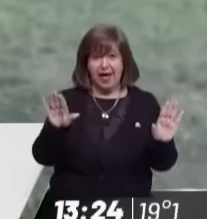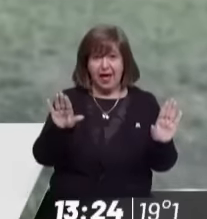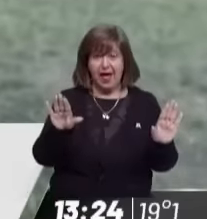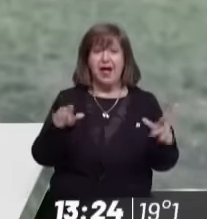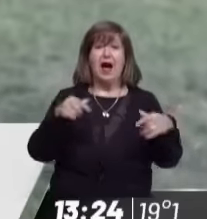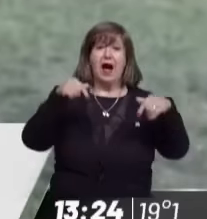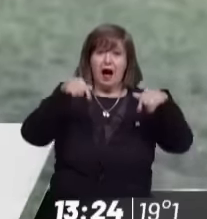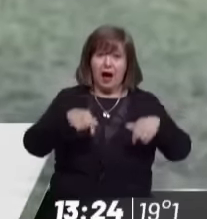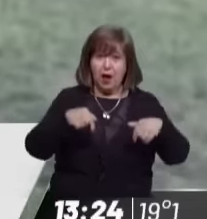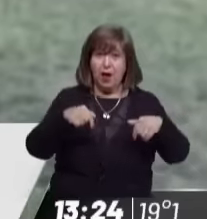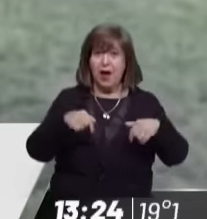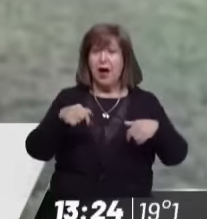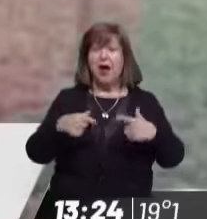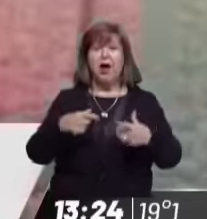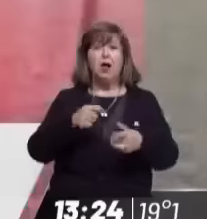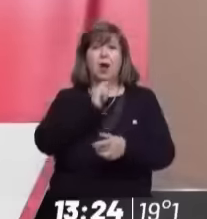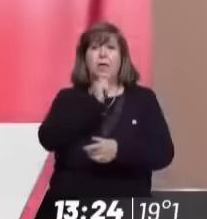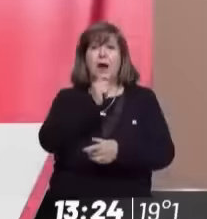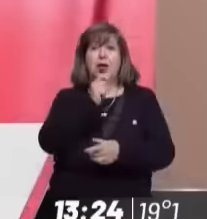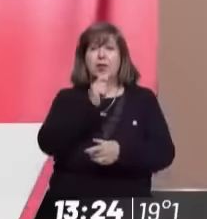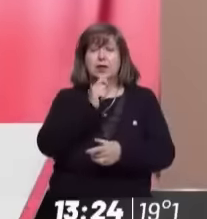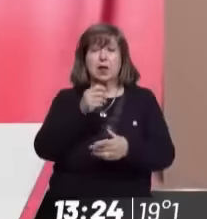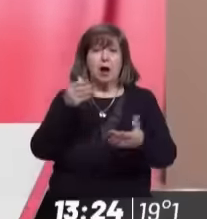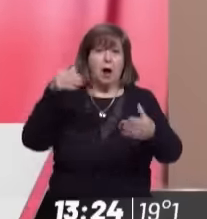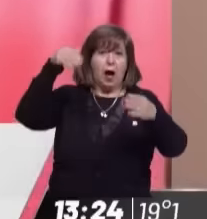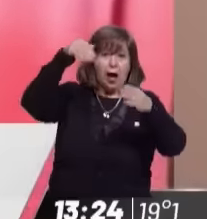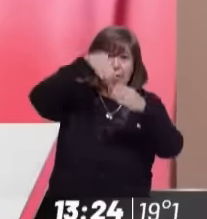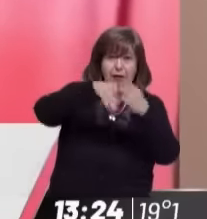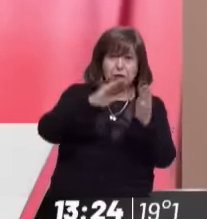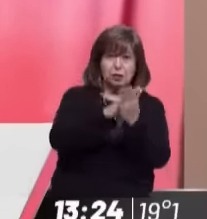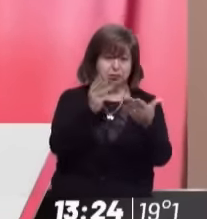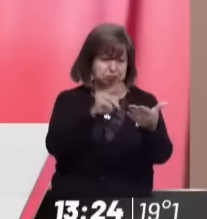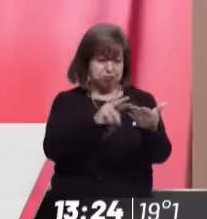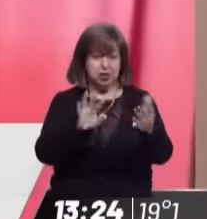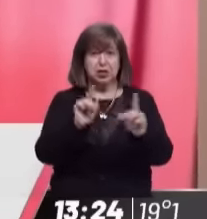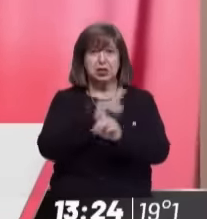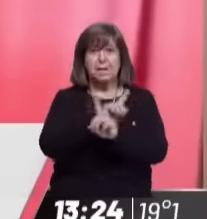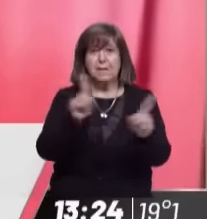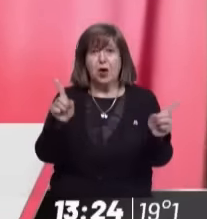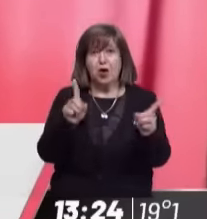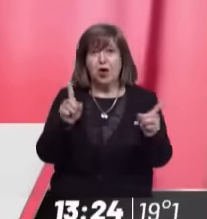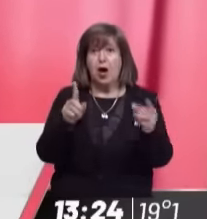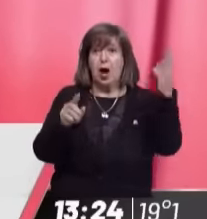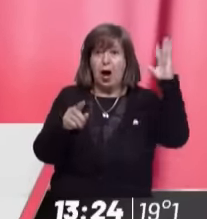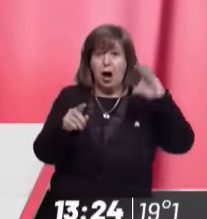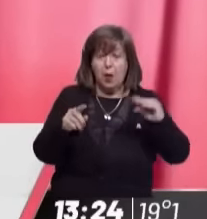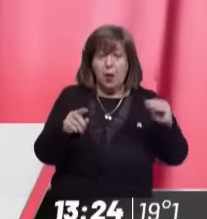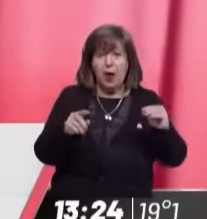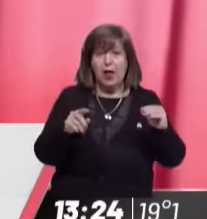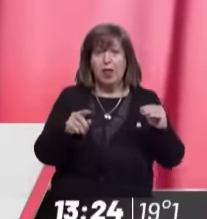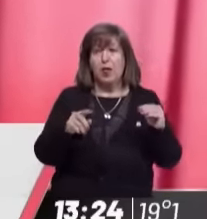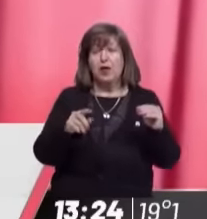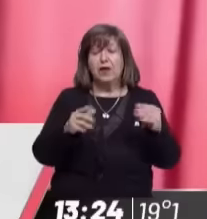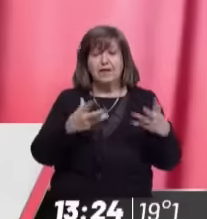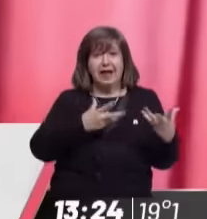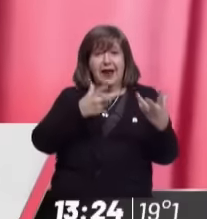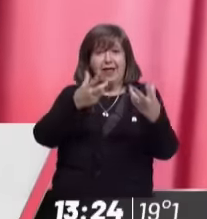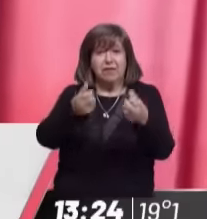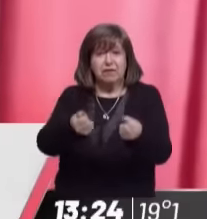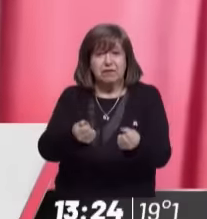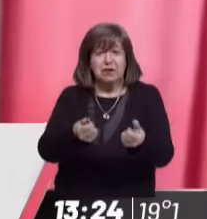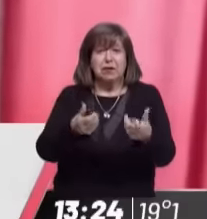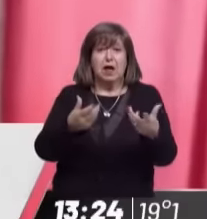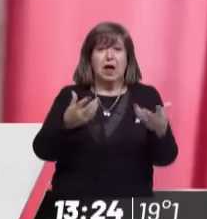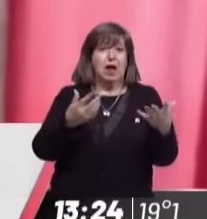las mismas condiciones que los periodistas locales, nacionales y los otros abogados. Ahora, Judith, respecto